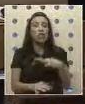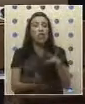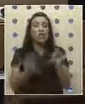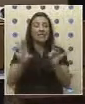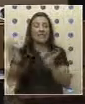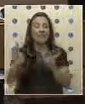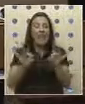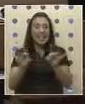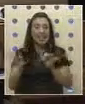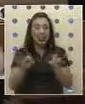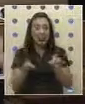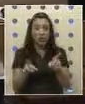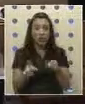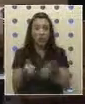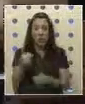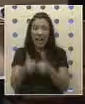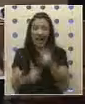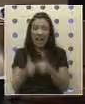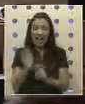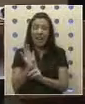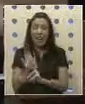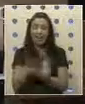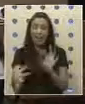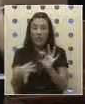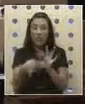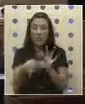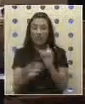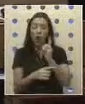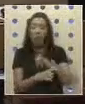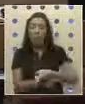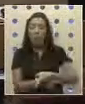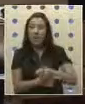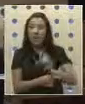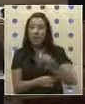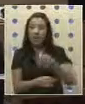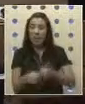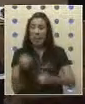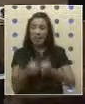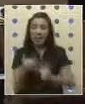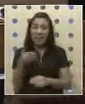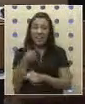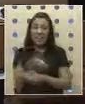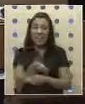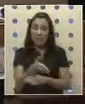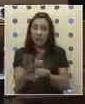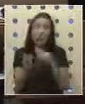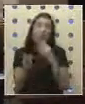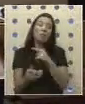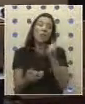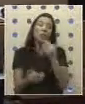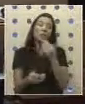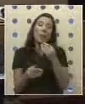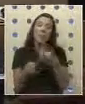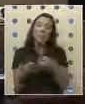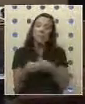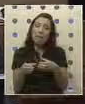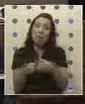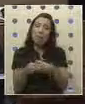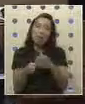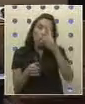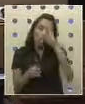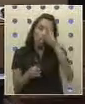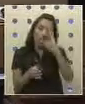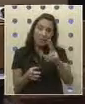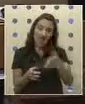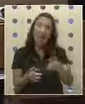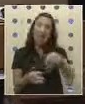candidatos. Que ese resultado sea vinculante, es decir, que obligue no solamente al candidato que concurrió a la primaria, sobre todo si perdió, sino que también a los partidos a respetar el